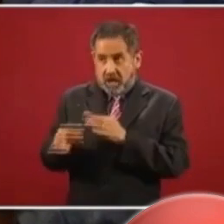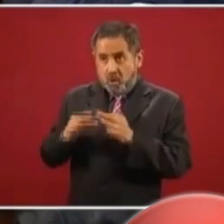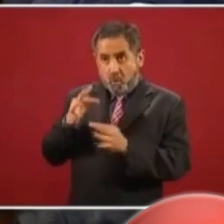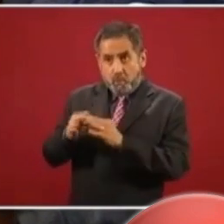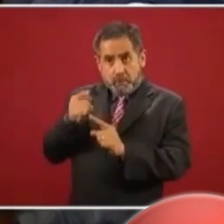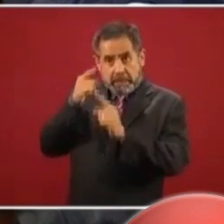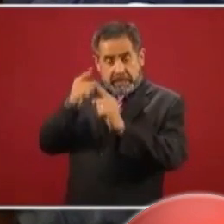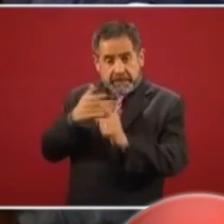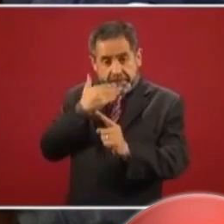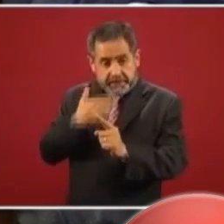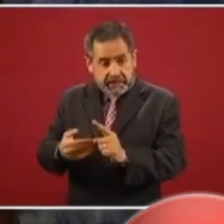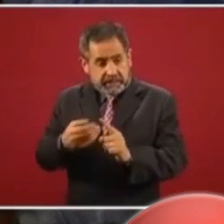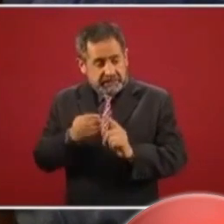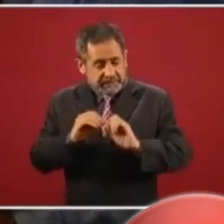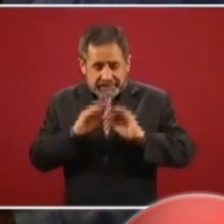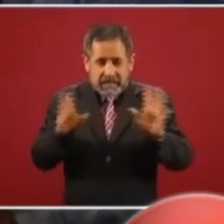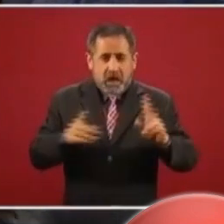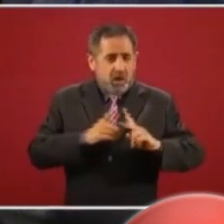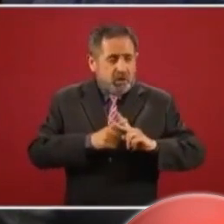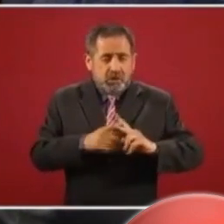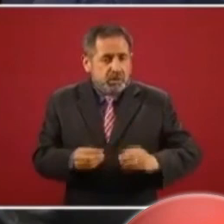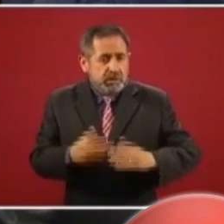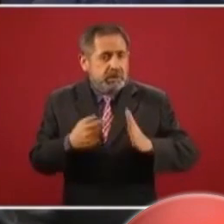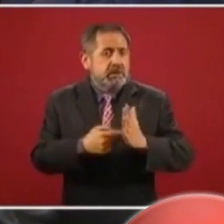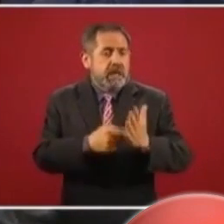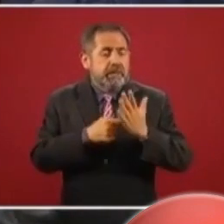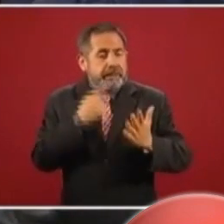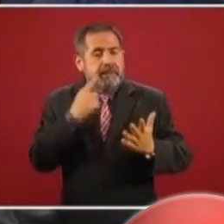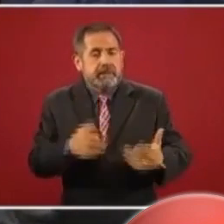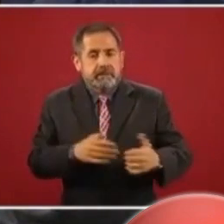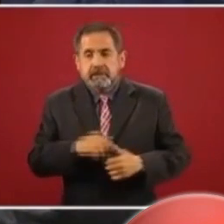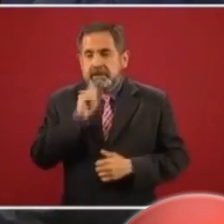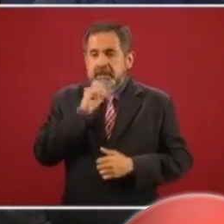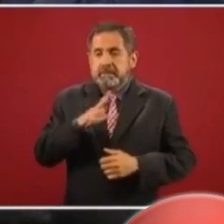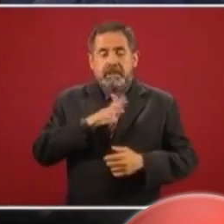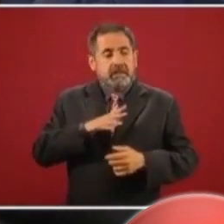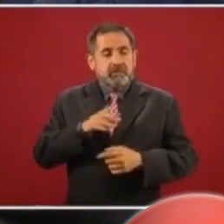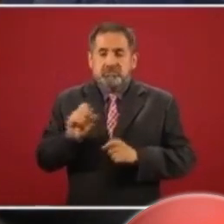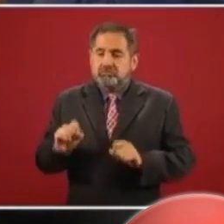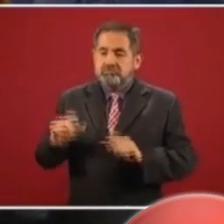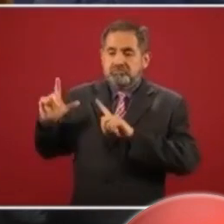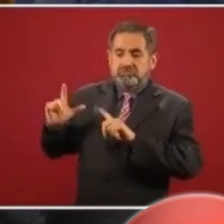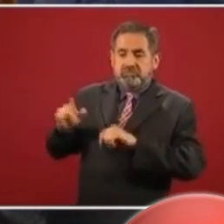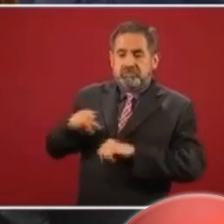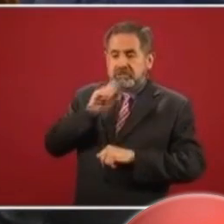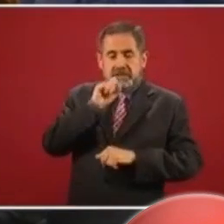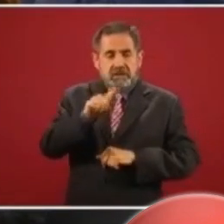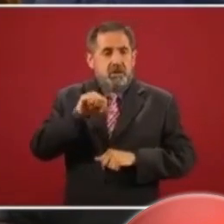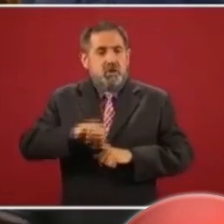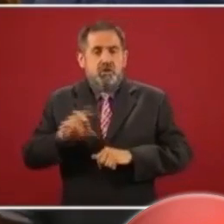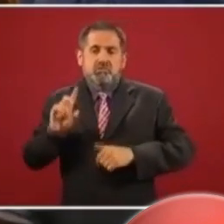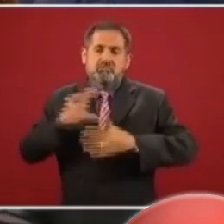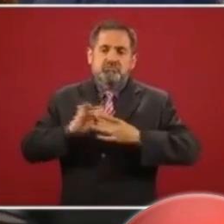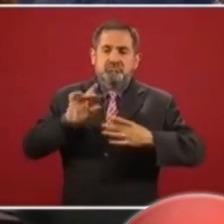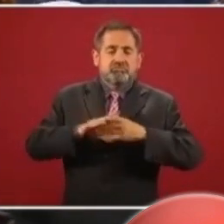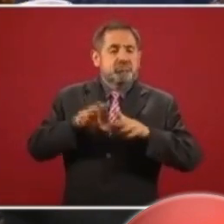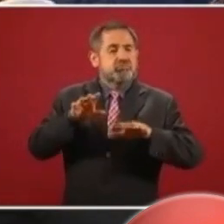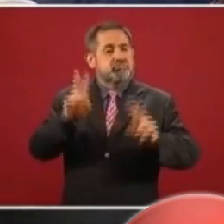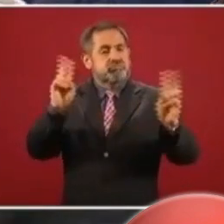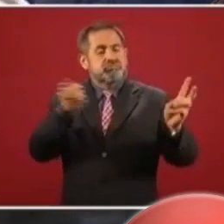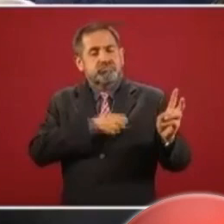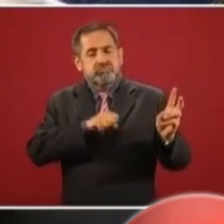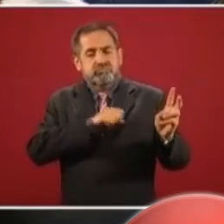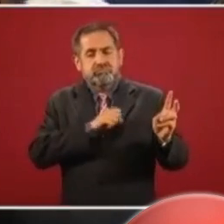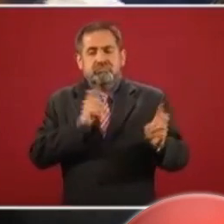si tiene datos precisos? Y también aprovechando la presentación que se ha hecho aquí el día de hoy en el Pulso de la Salud con